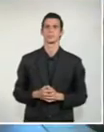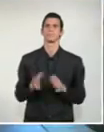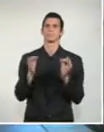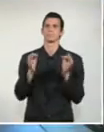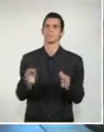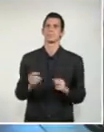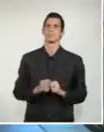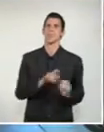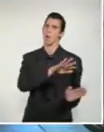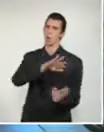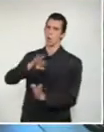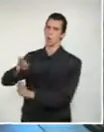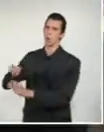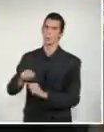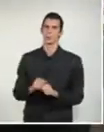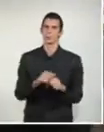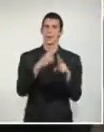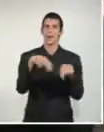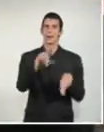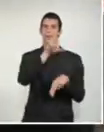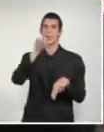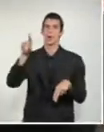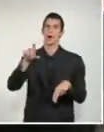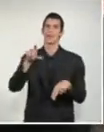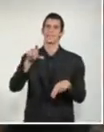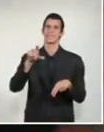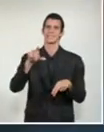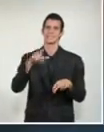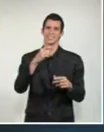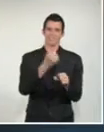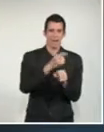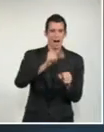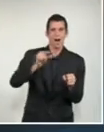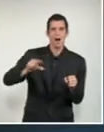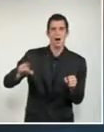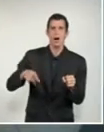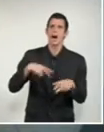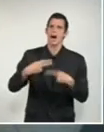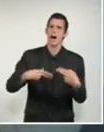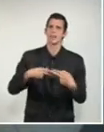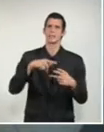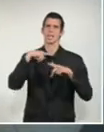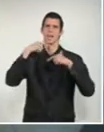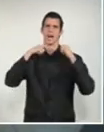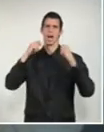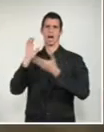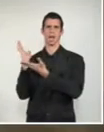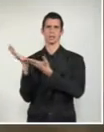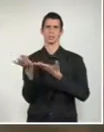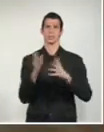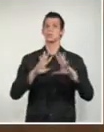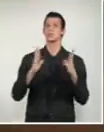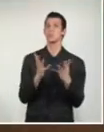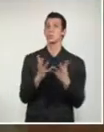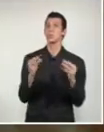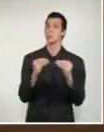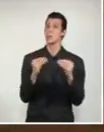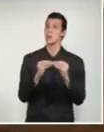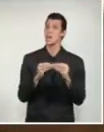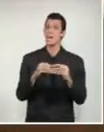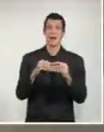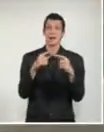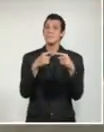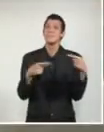restaurante karma en la capital prestan un servicio gastronómico donde la limpieza en todas sus áreas es una prioridad